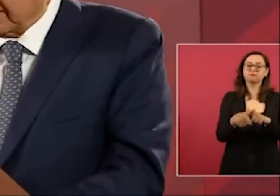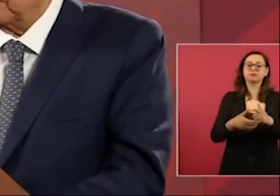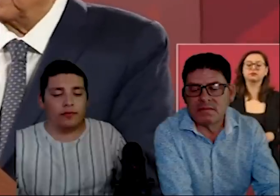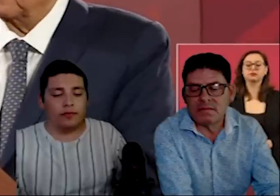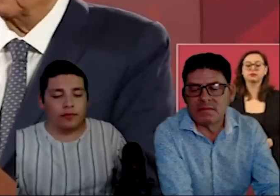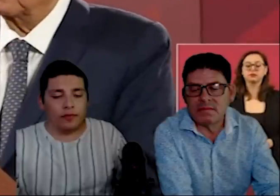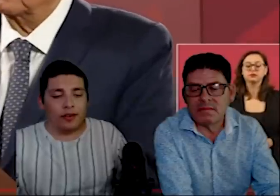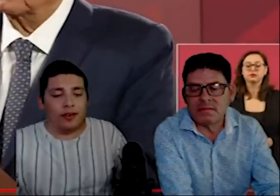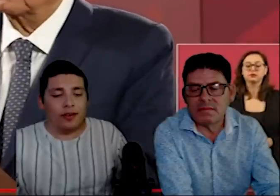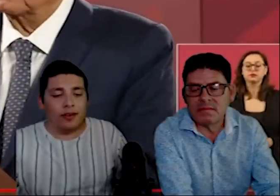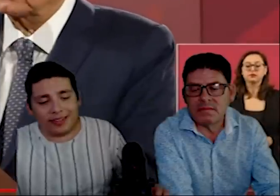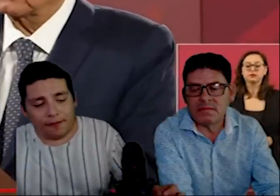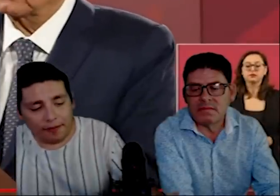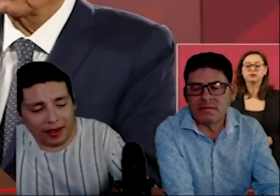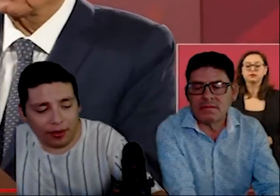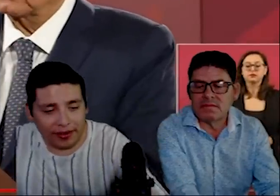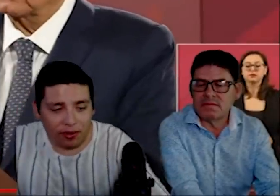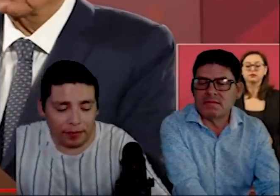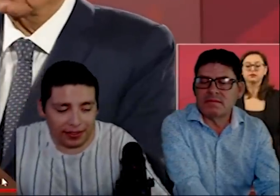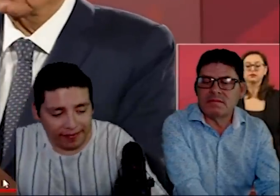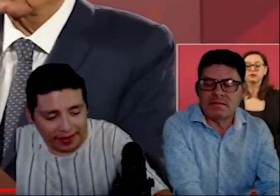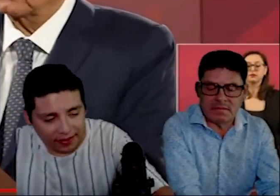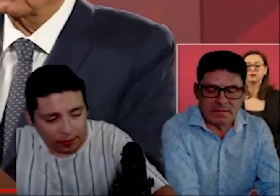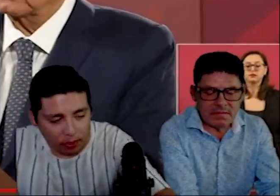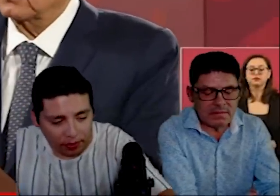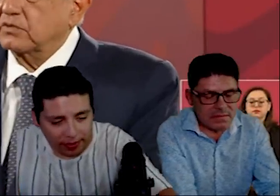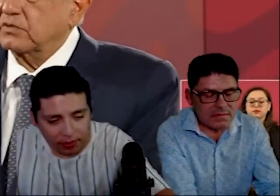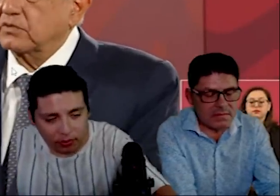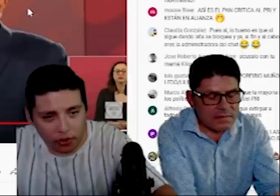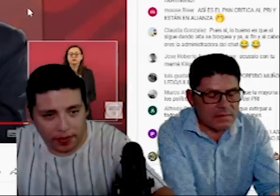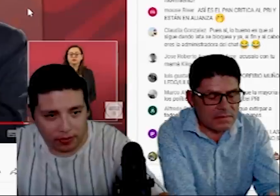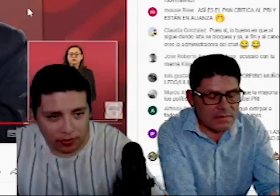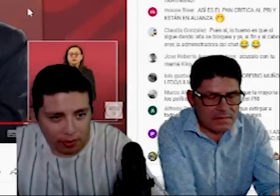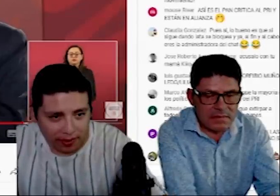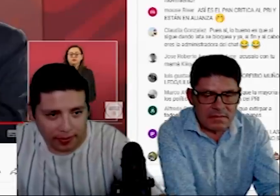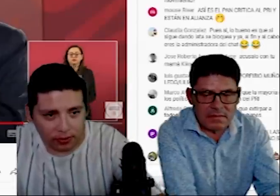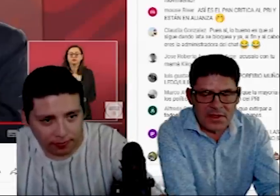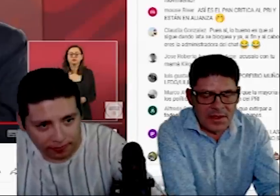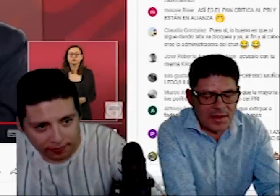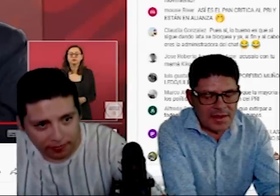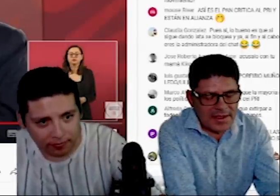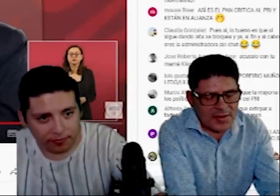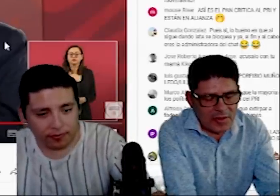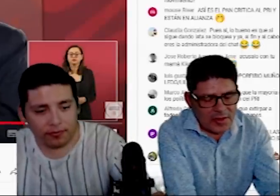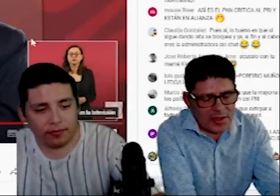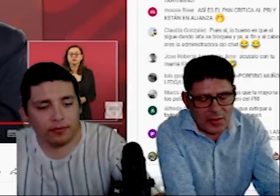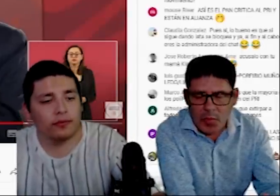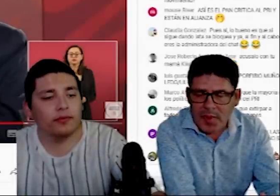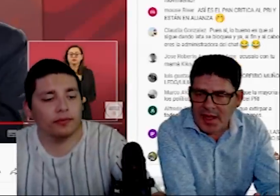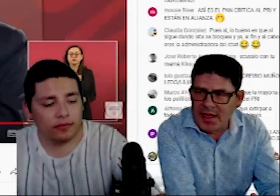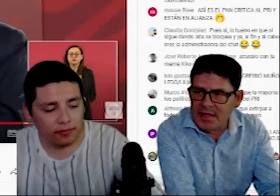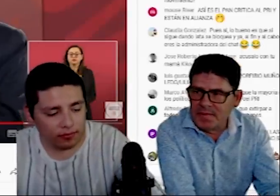Ayer hablé también. Pues ahí está, familia, lo que dijo el presidente Andrés Manuel López Obrador. ¿Tú qué opinas, Gustavo, al respecto? Es correcto